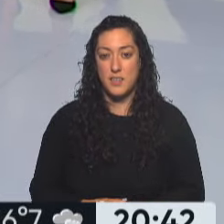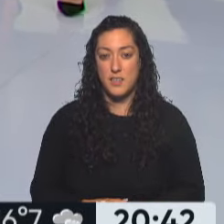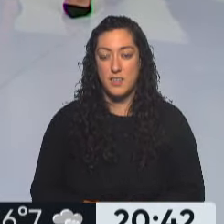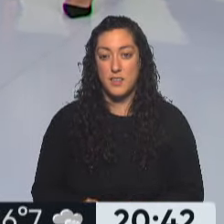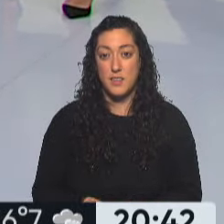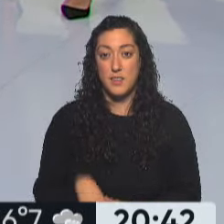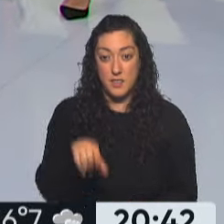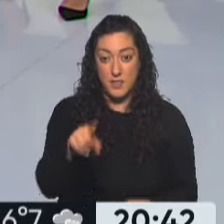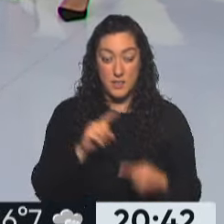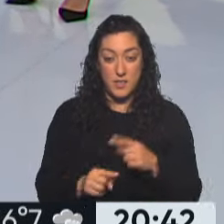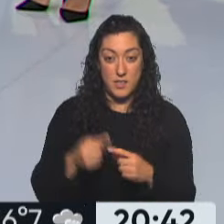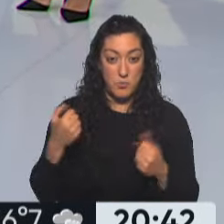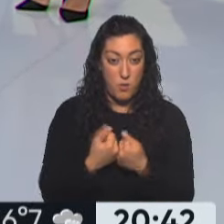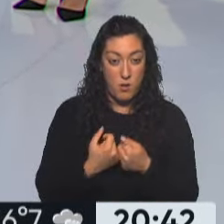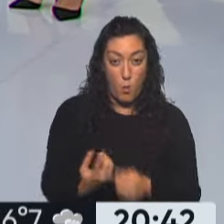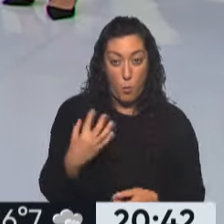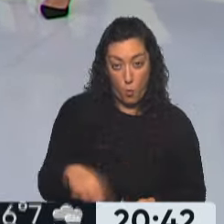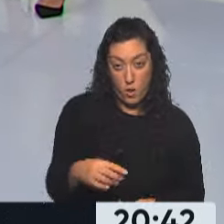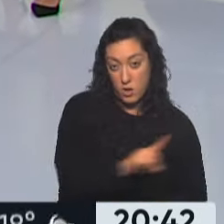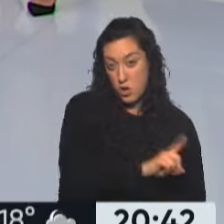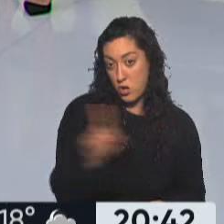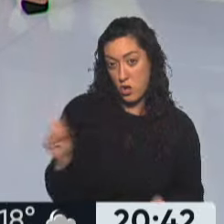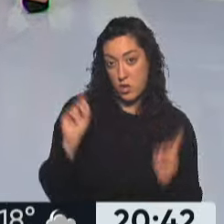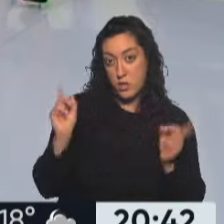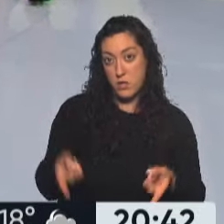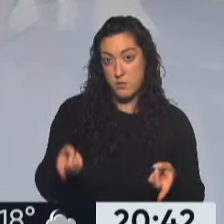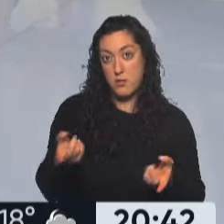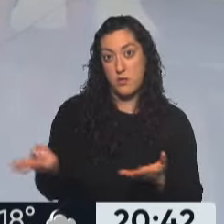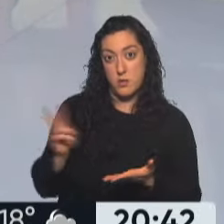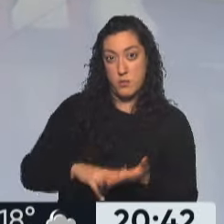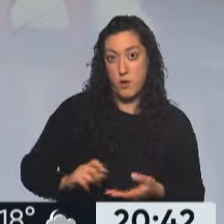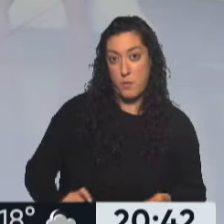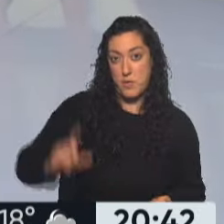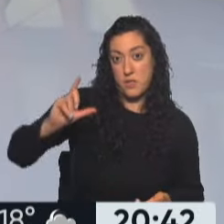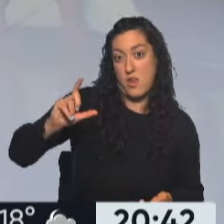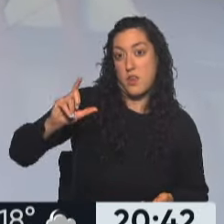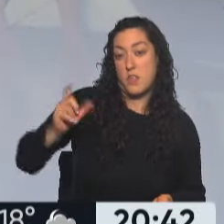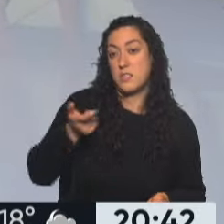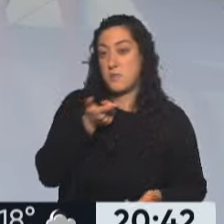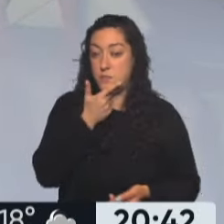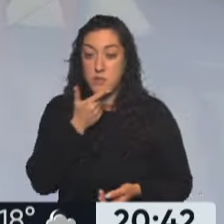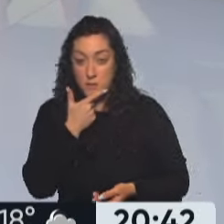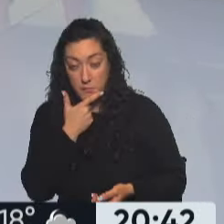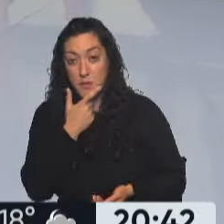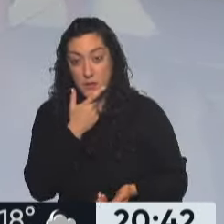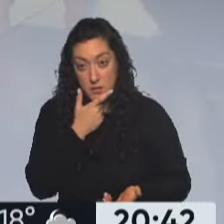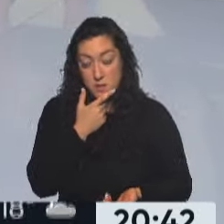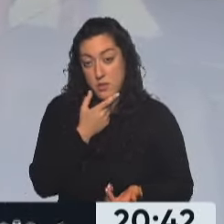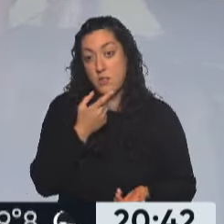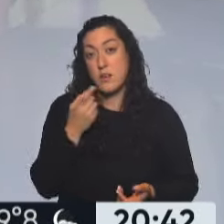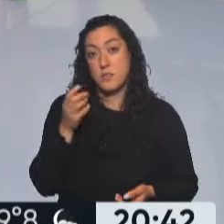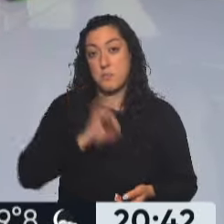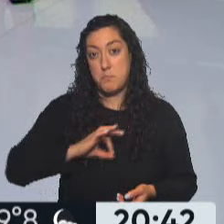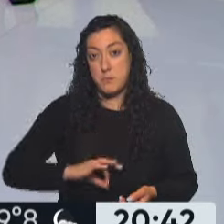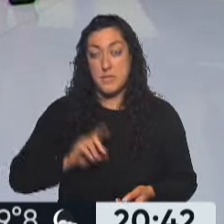los encargados de edificios, sino que también van a ver aumentado su salario en el mes de septiembre, lo que vos vas a ver en las